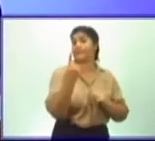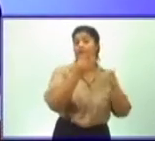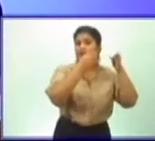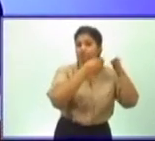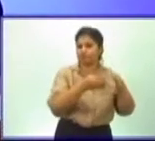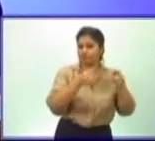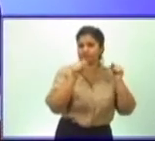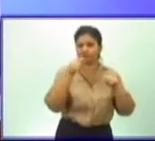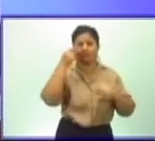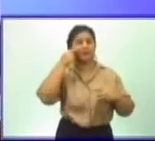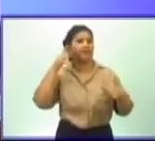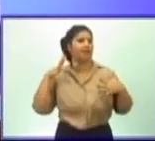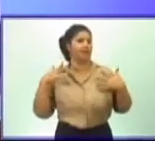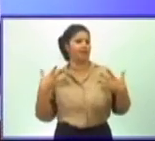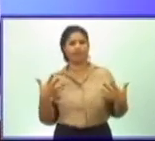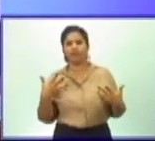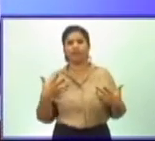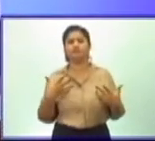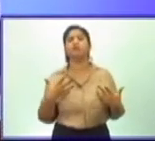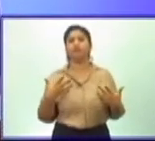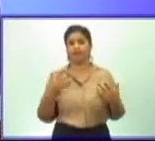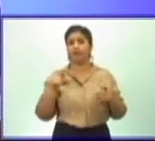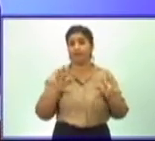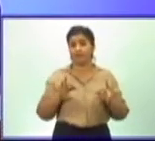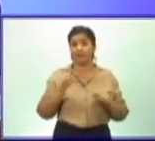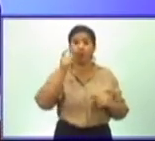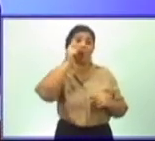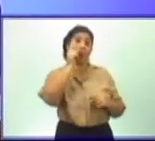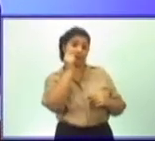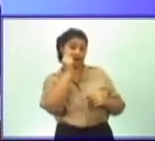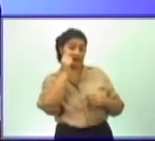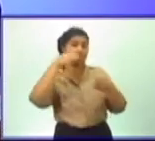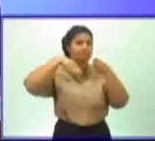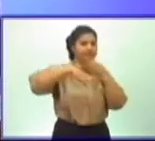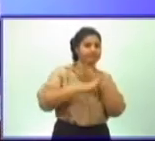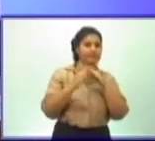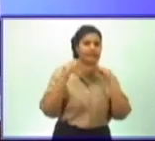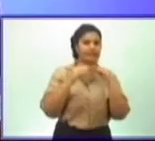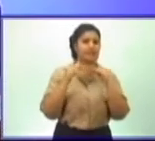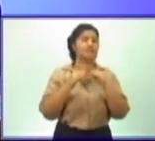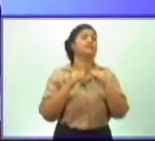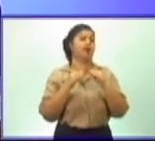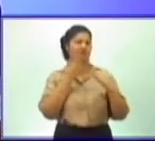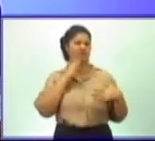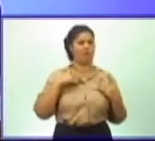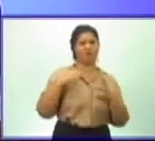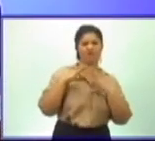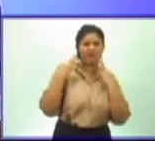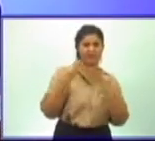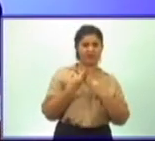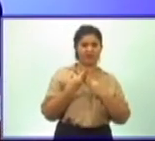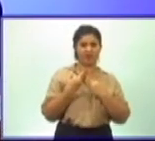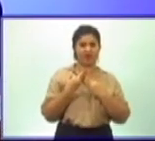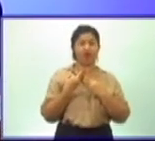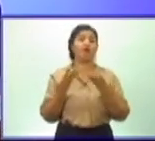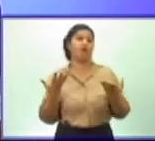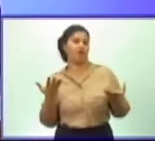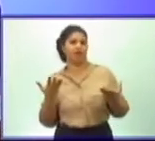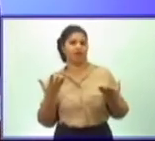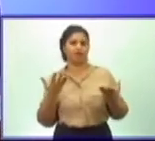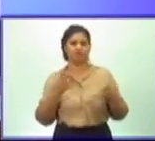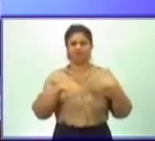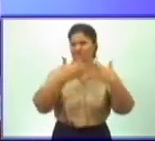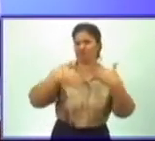gran parte de la familia al llegar este hombre a la casa. Sin embargo, otro grupo que ha visto que